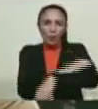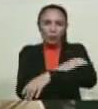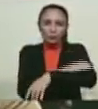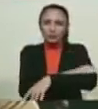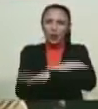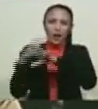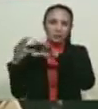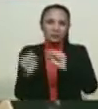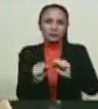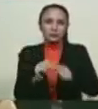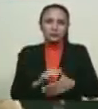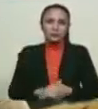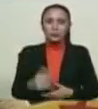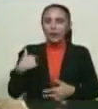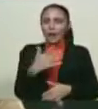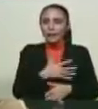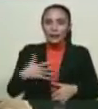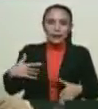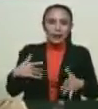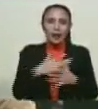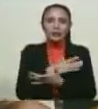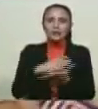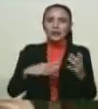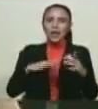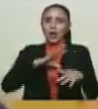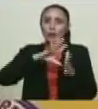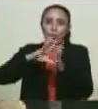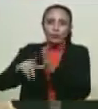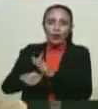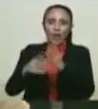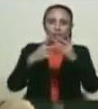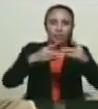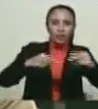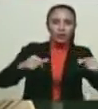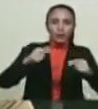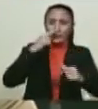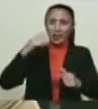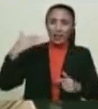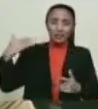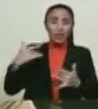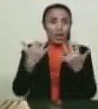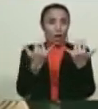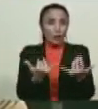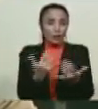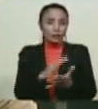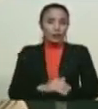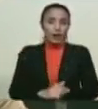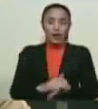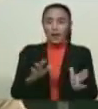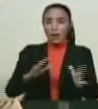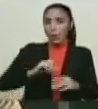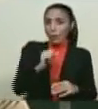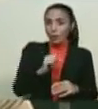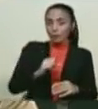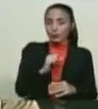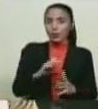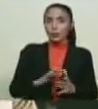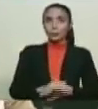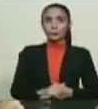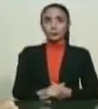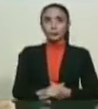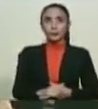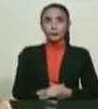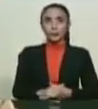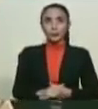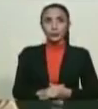terratenientes, en conjunto con aquellas personas, aquellos funcionarios que aún están en una institución creada en revolución como es el